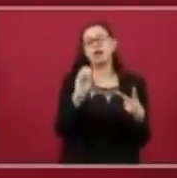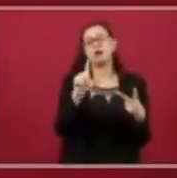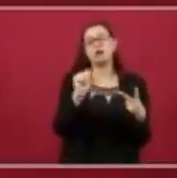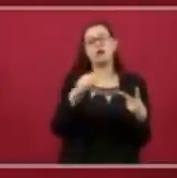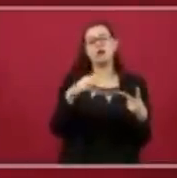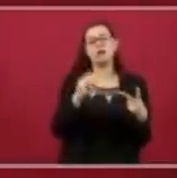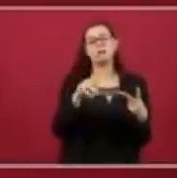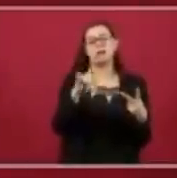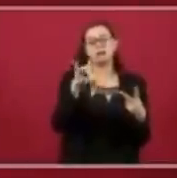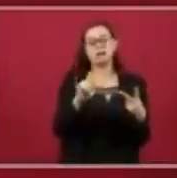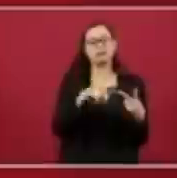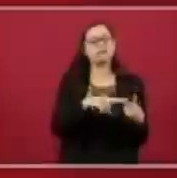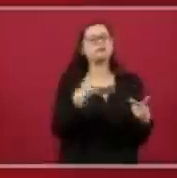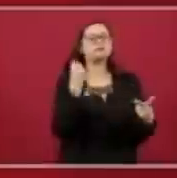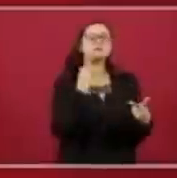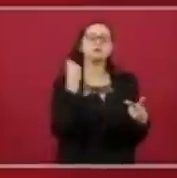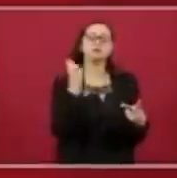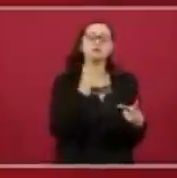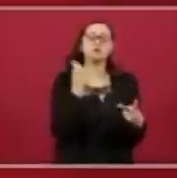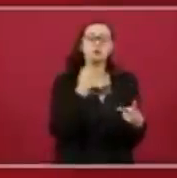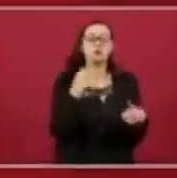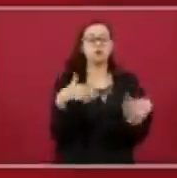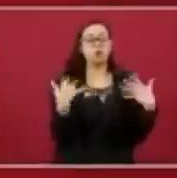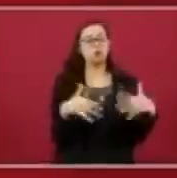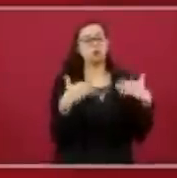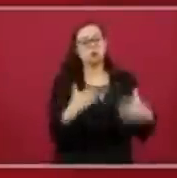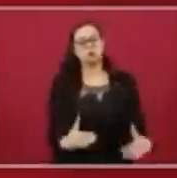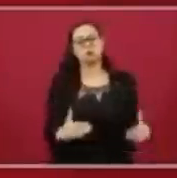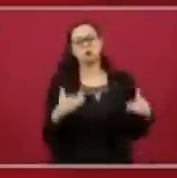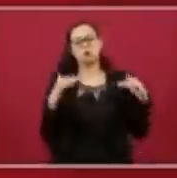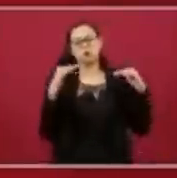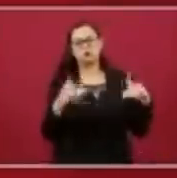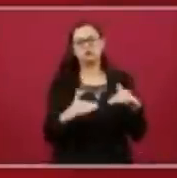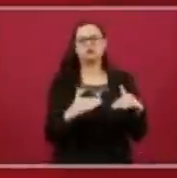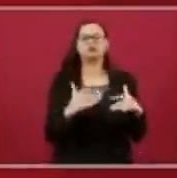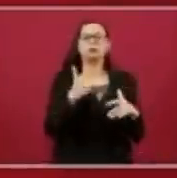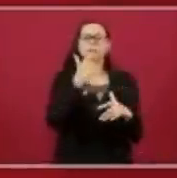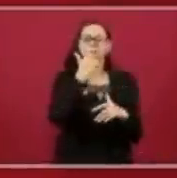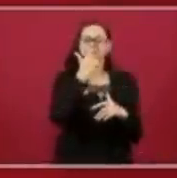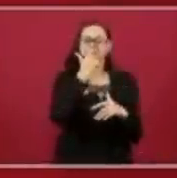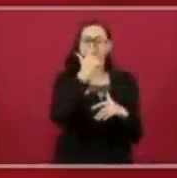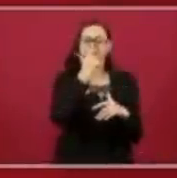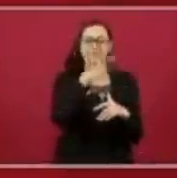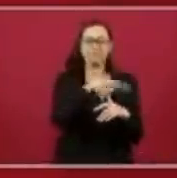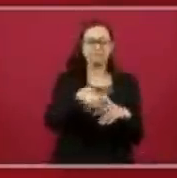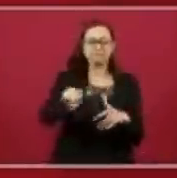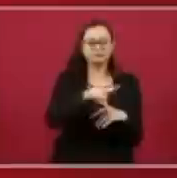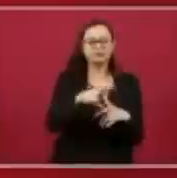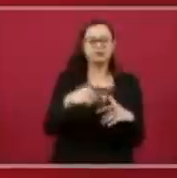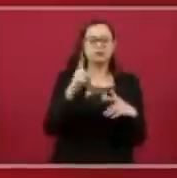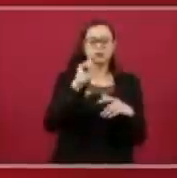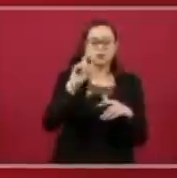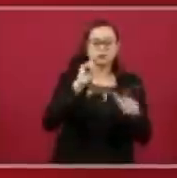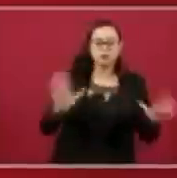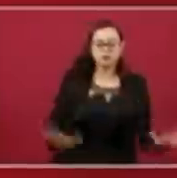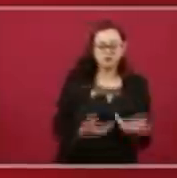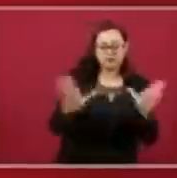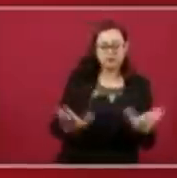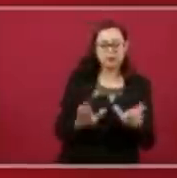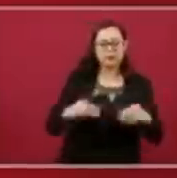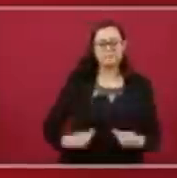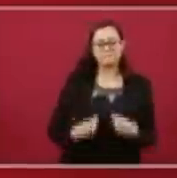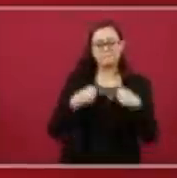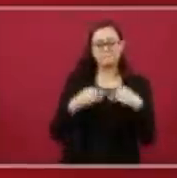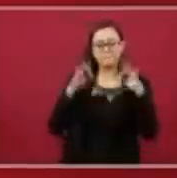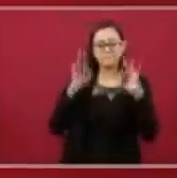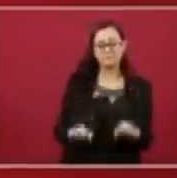una abogada de gran renombre y que ha promovido el mejoramiento de la calidad de vida de las mujeres, tanto en